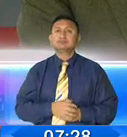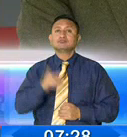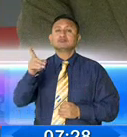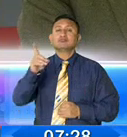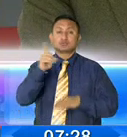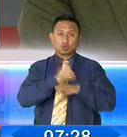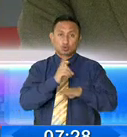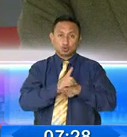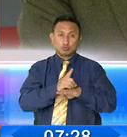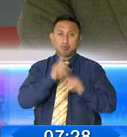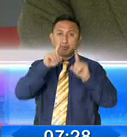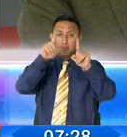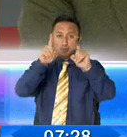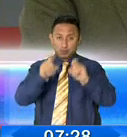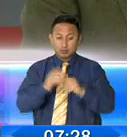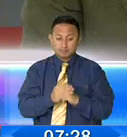Pública, hay